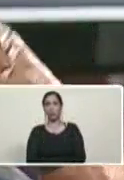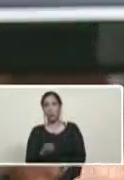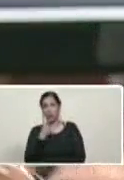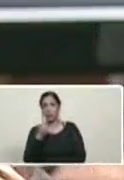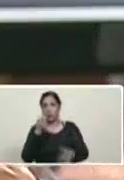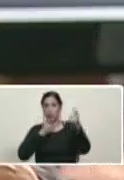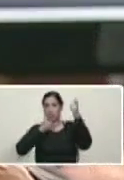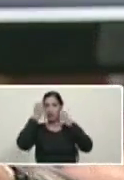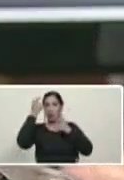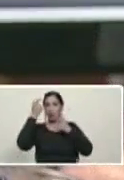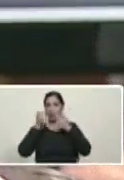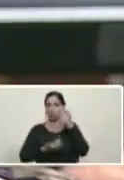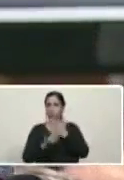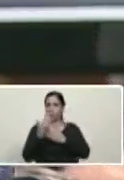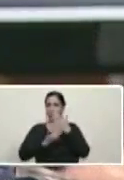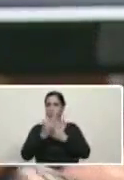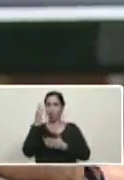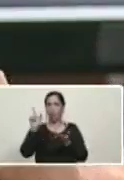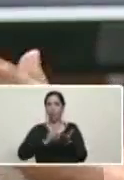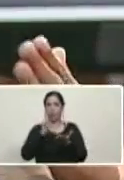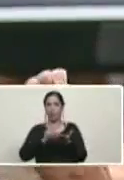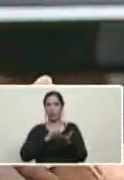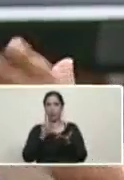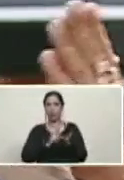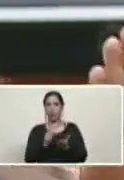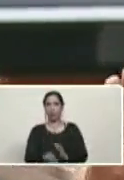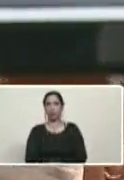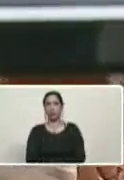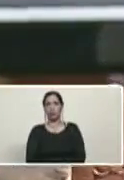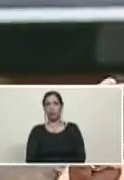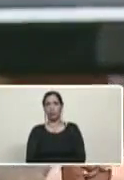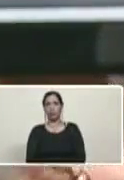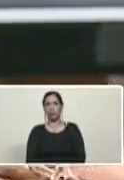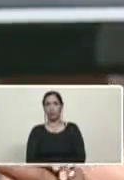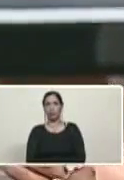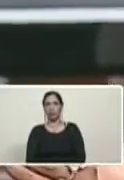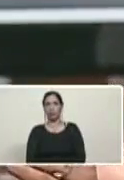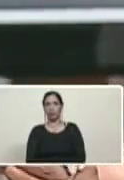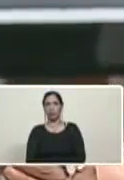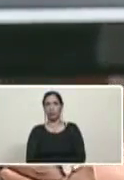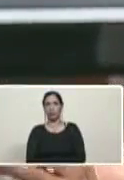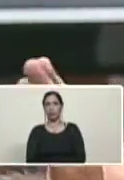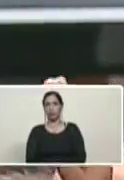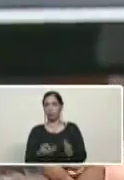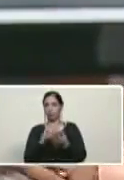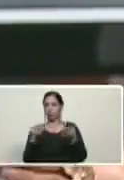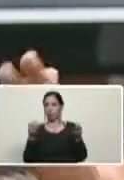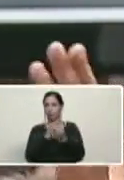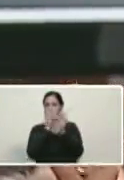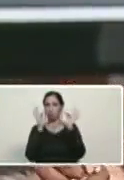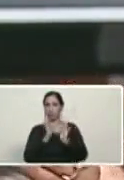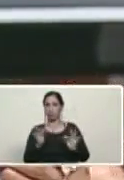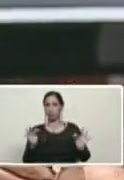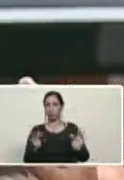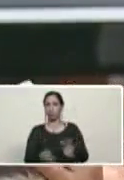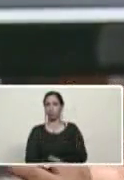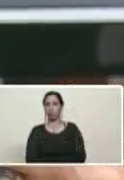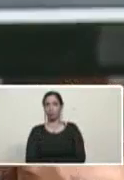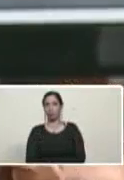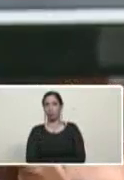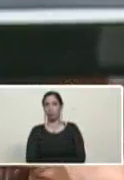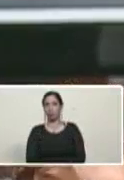en la editorial, mi editorial, una de las dos, de Manuel Vadel, grande amigo